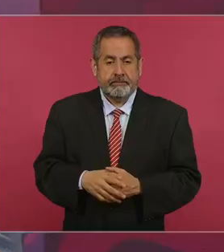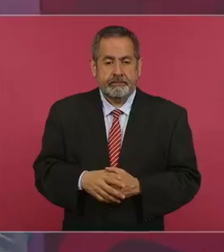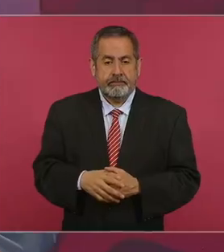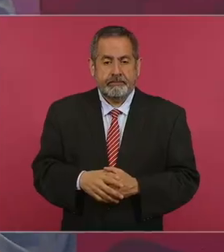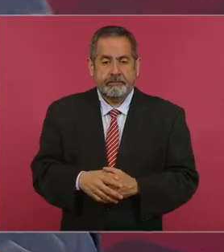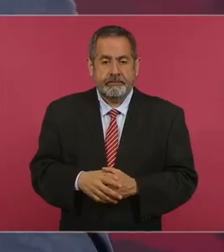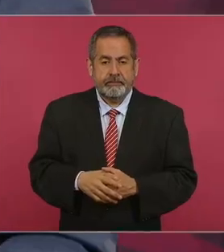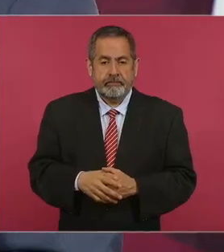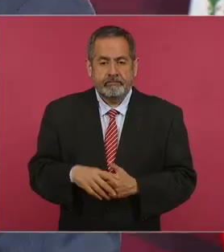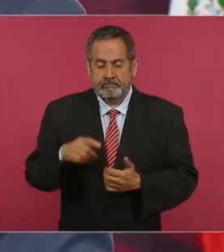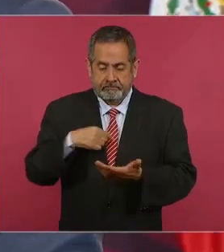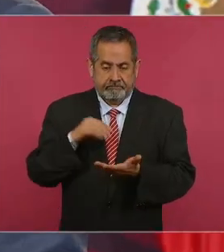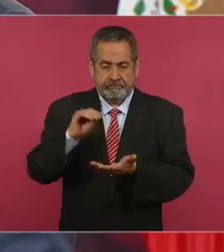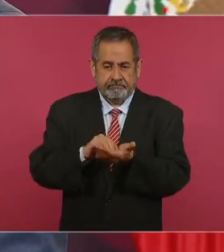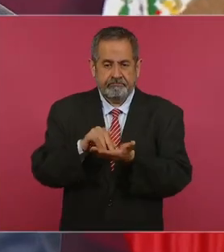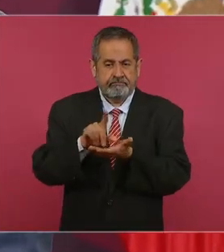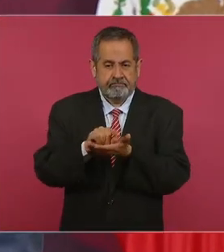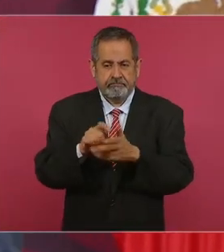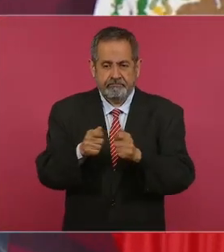un mensaje